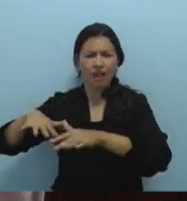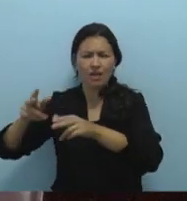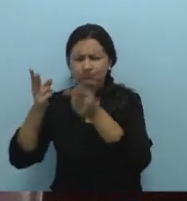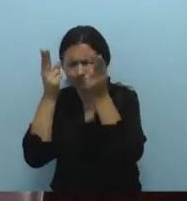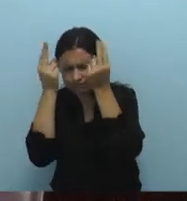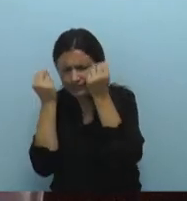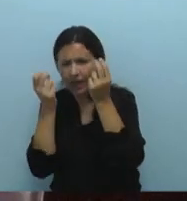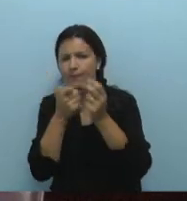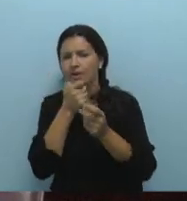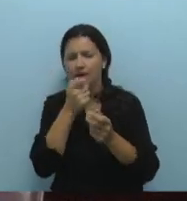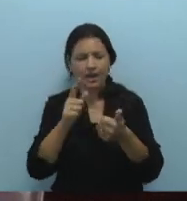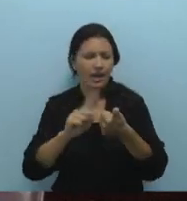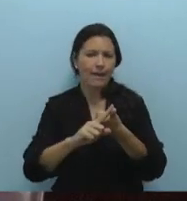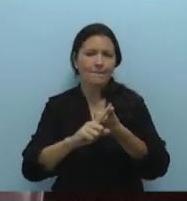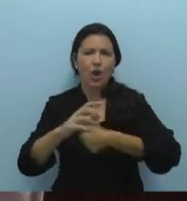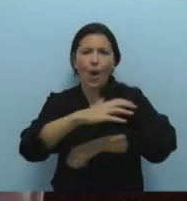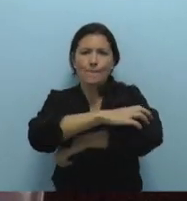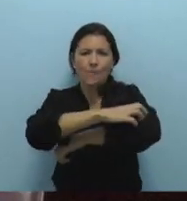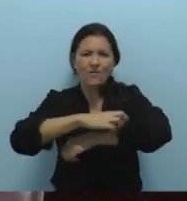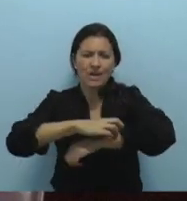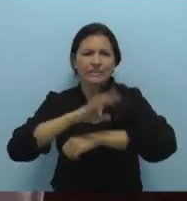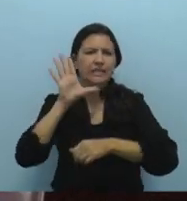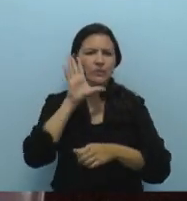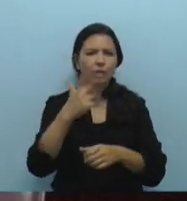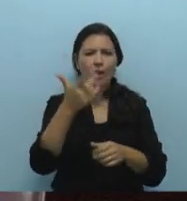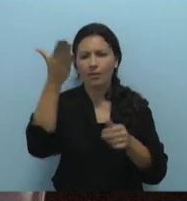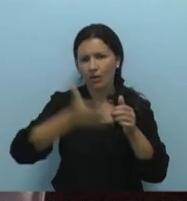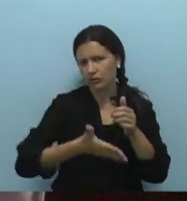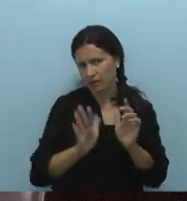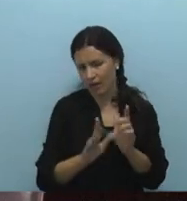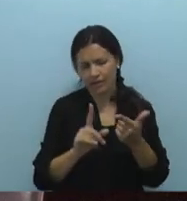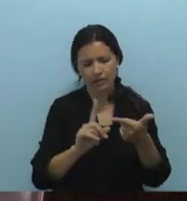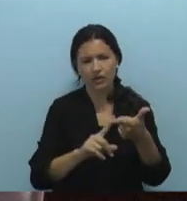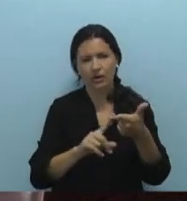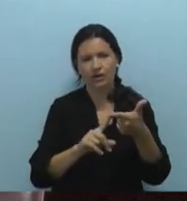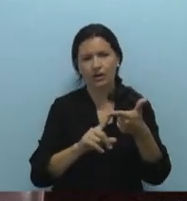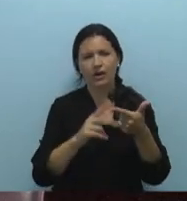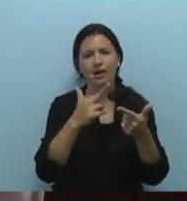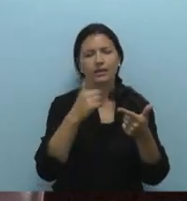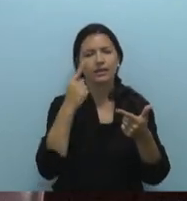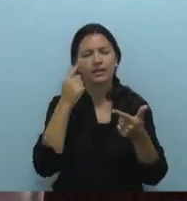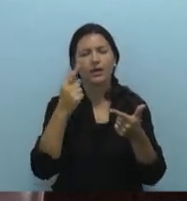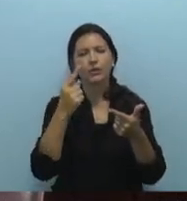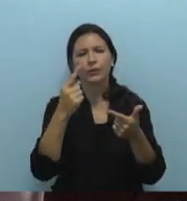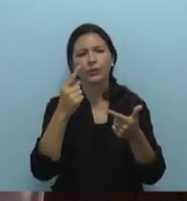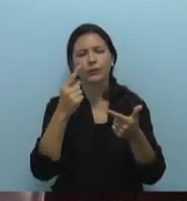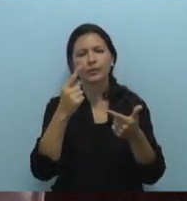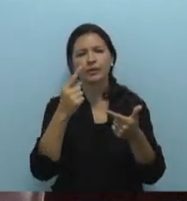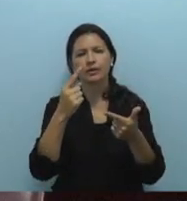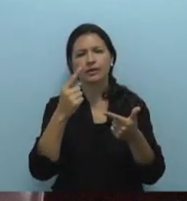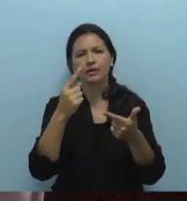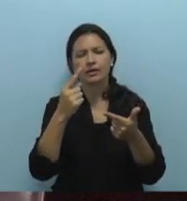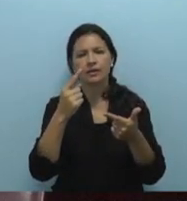El aumento de la pobreza a casi un 53%. 31.000 despidos en el sector